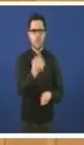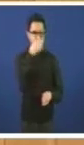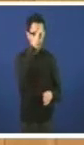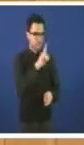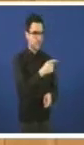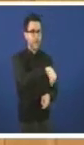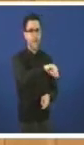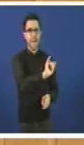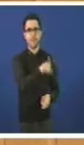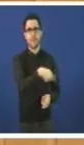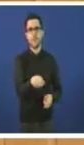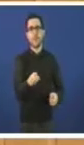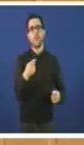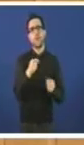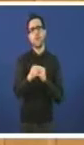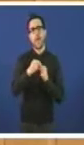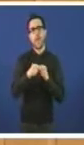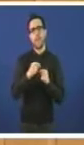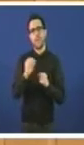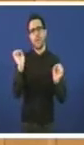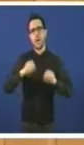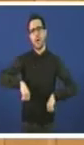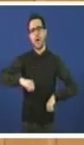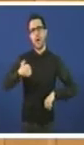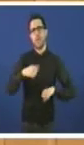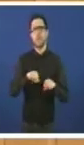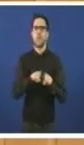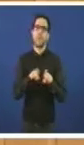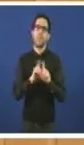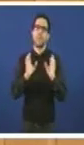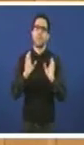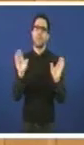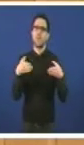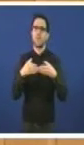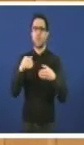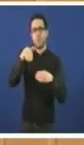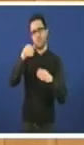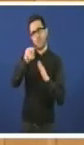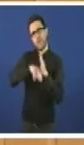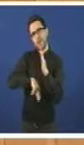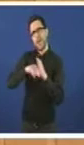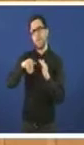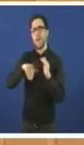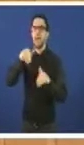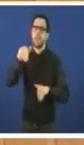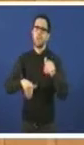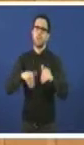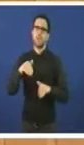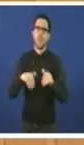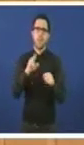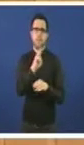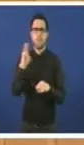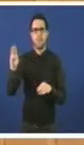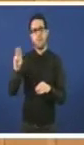en una medida que formaba parte del programa electoral del partido popular fue refrendado por la mayoría social de galicia en nosotros no